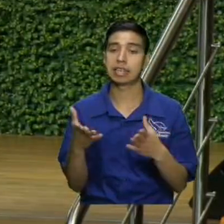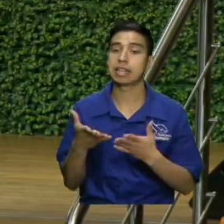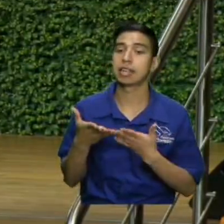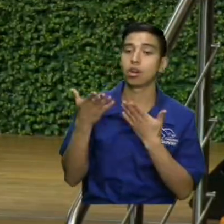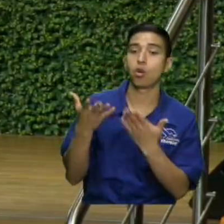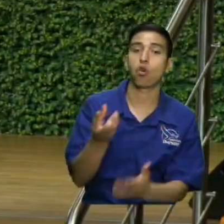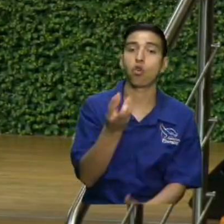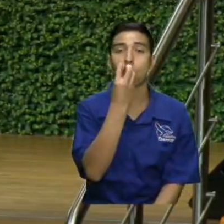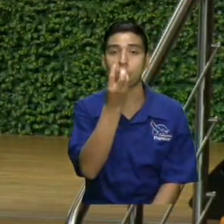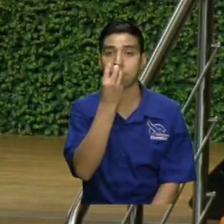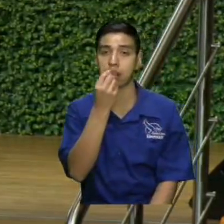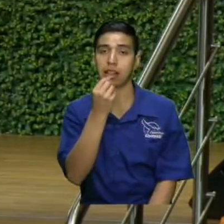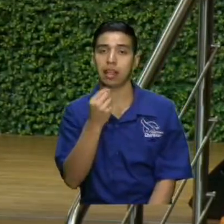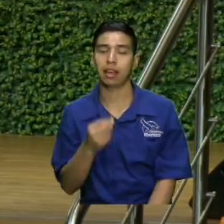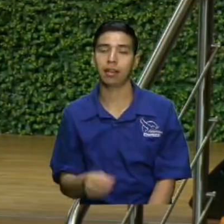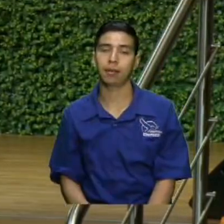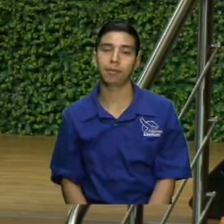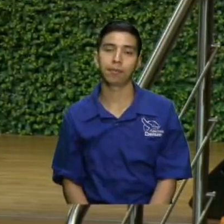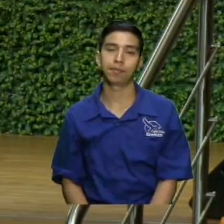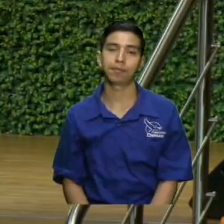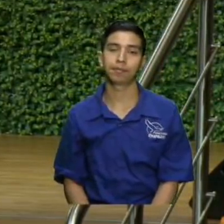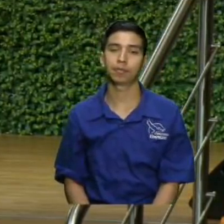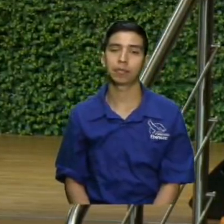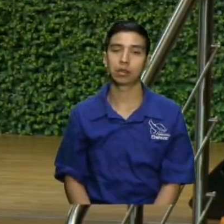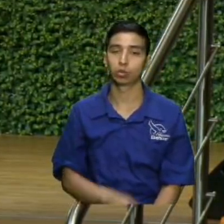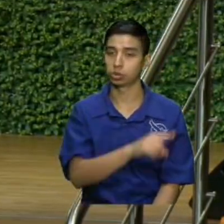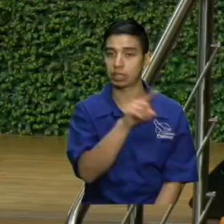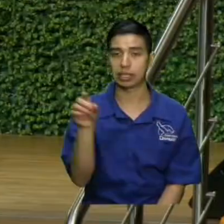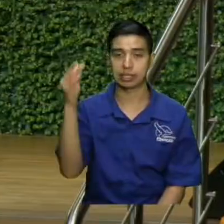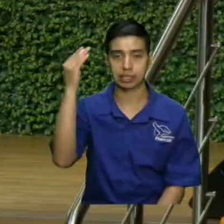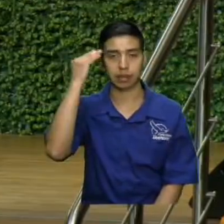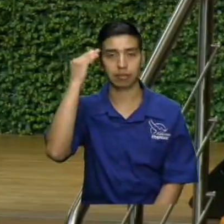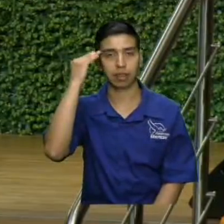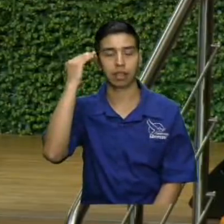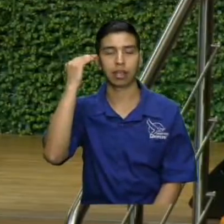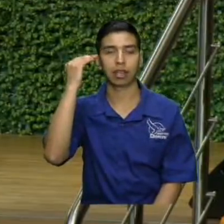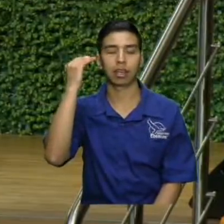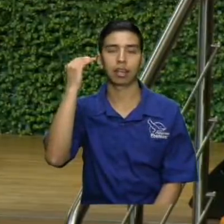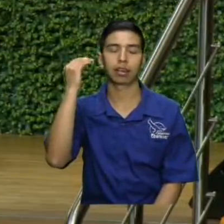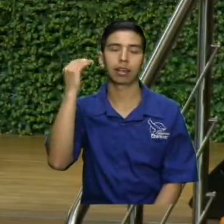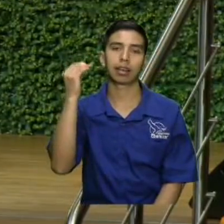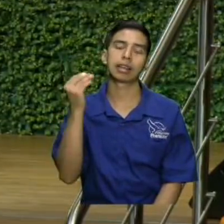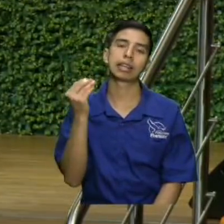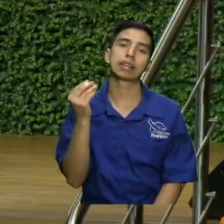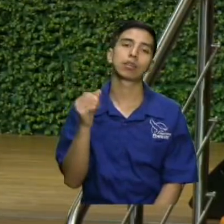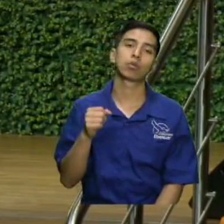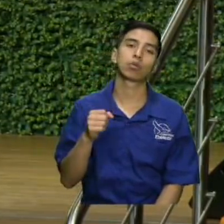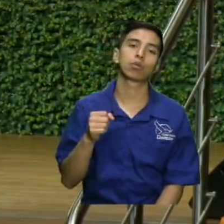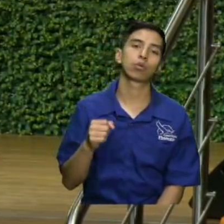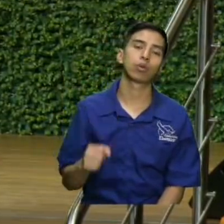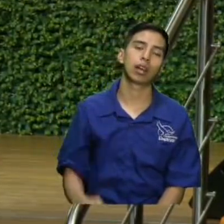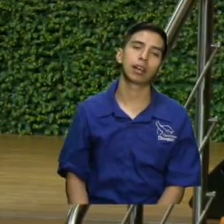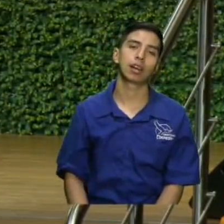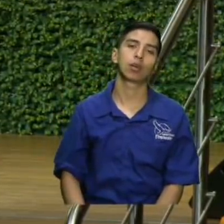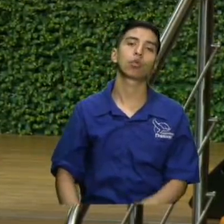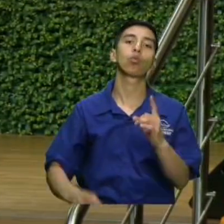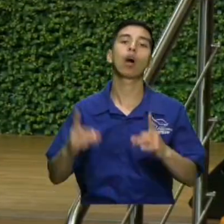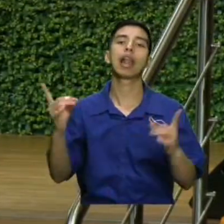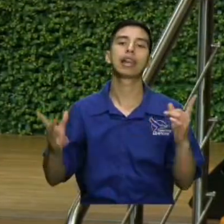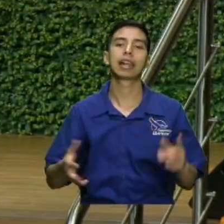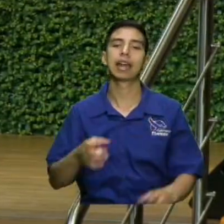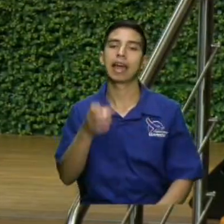Entonces ahora, ¿cuál es su doble porción que usted va a obtener hoy en medio de la Santa Cena? ¿Cuál es?